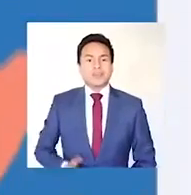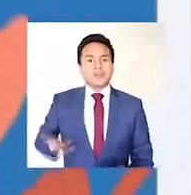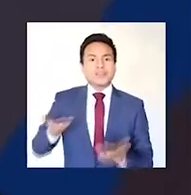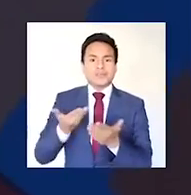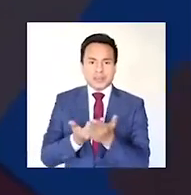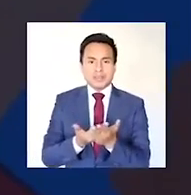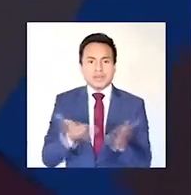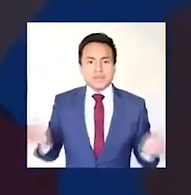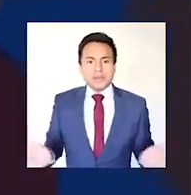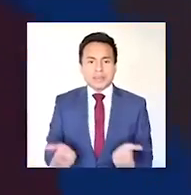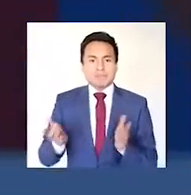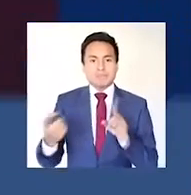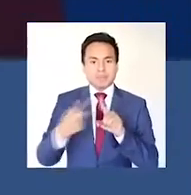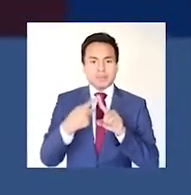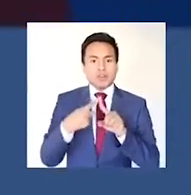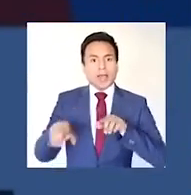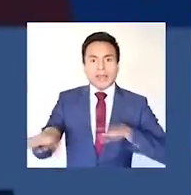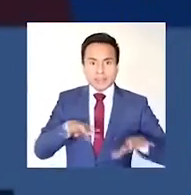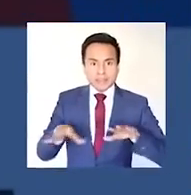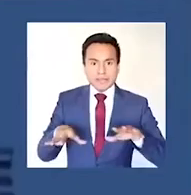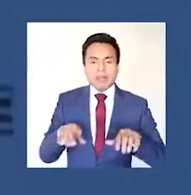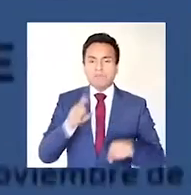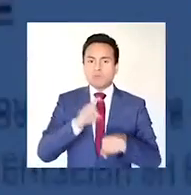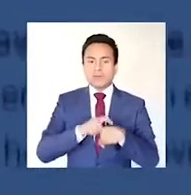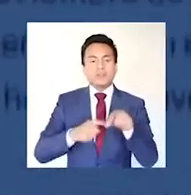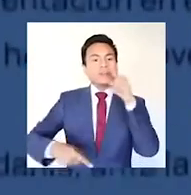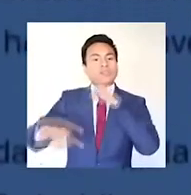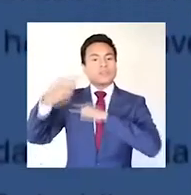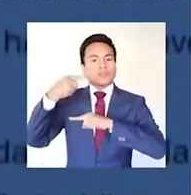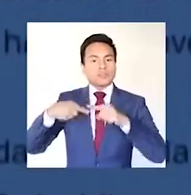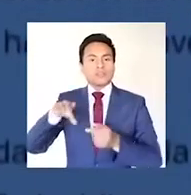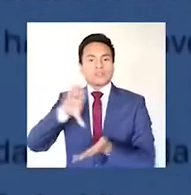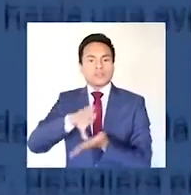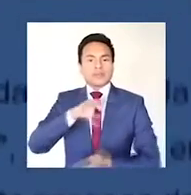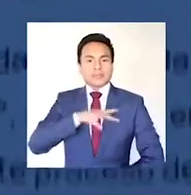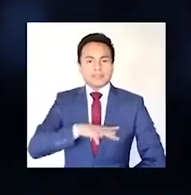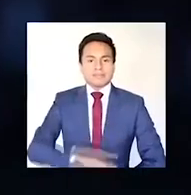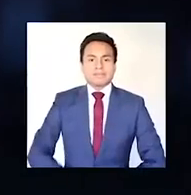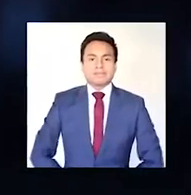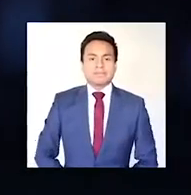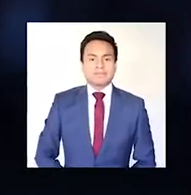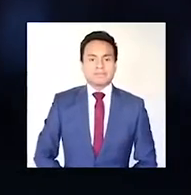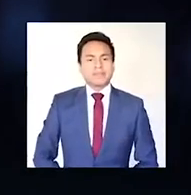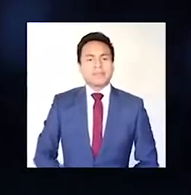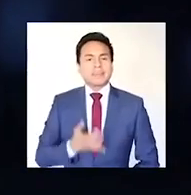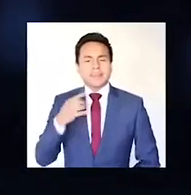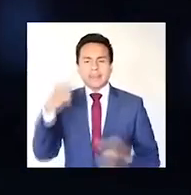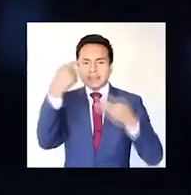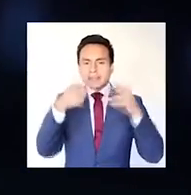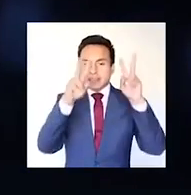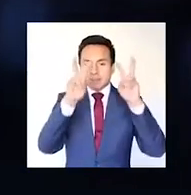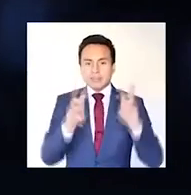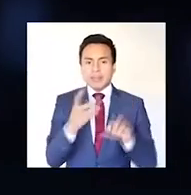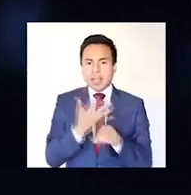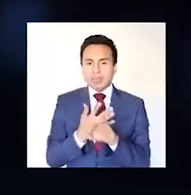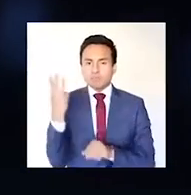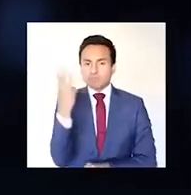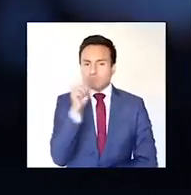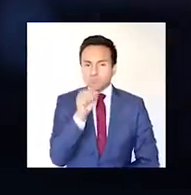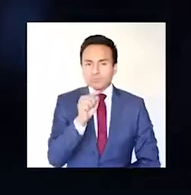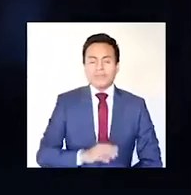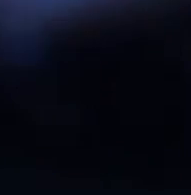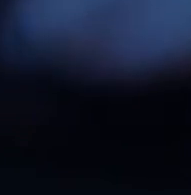a participar, de hecho ya estamos participando. Esto consiste fundamentalmente en proveer de información relacionada con el proceso constituyente